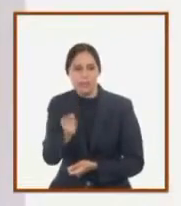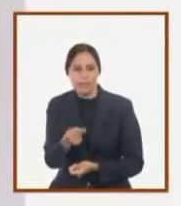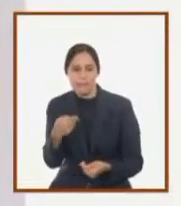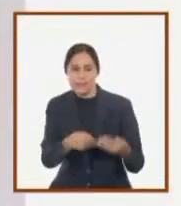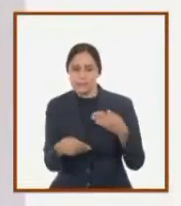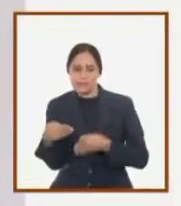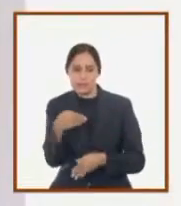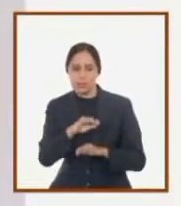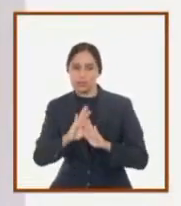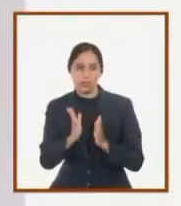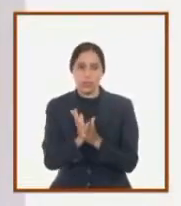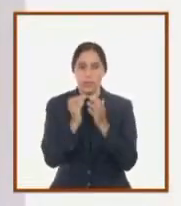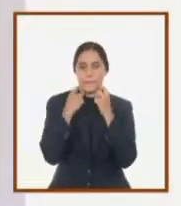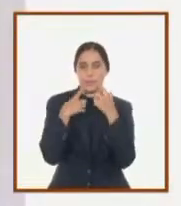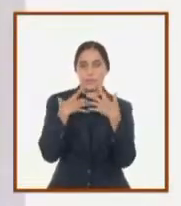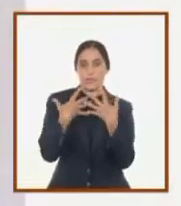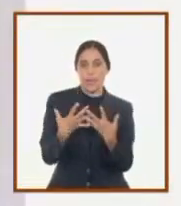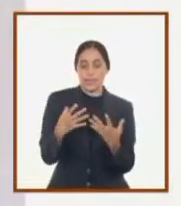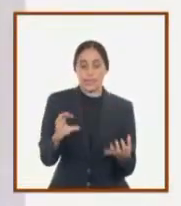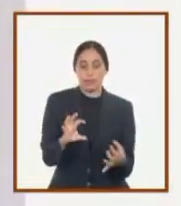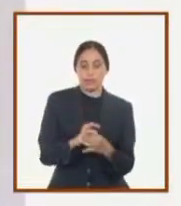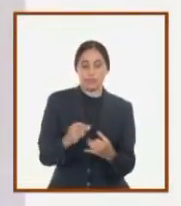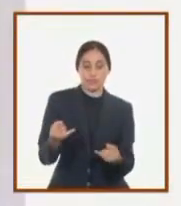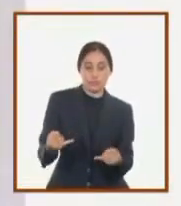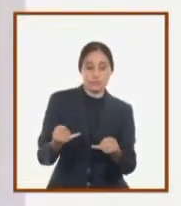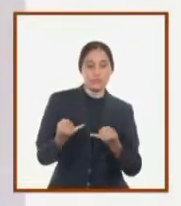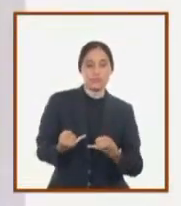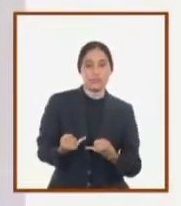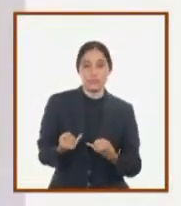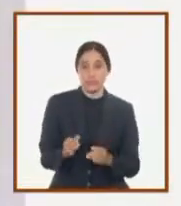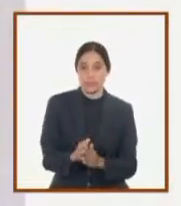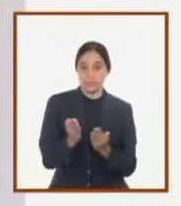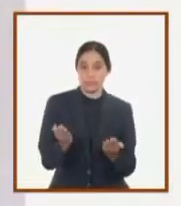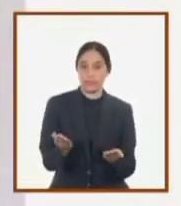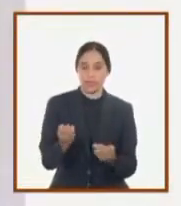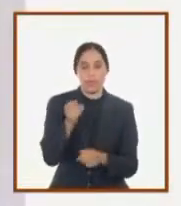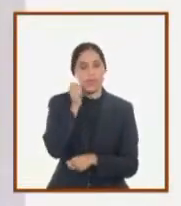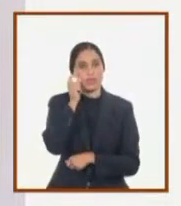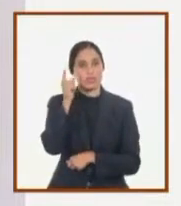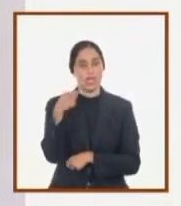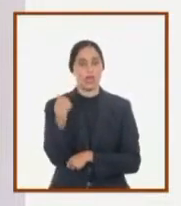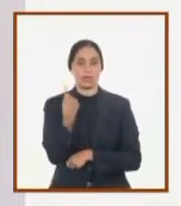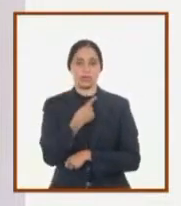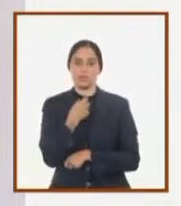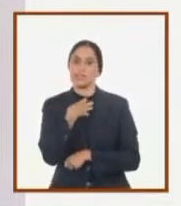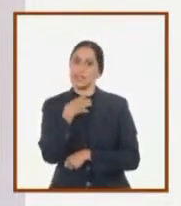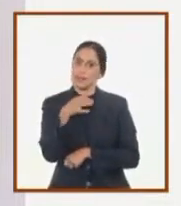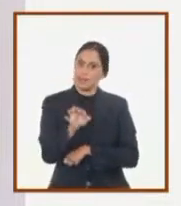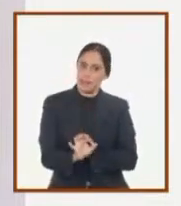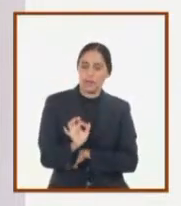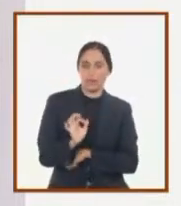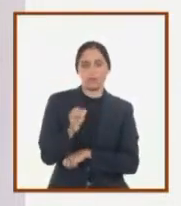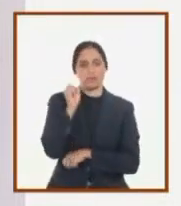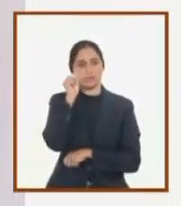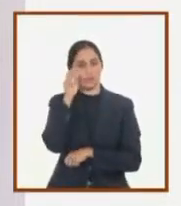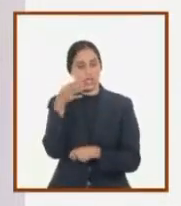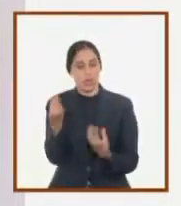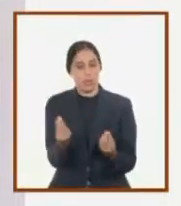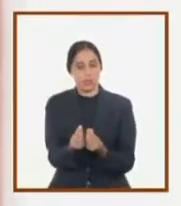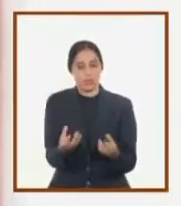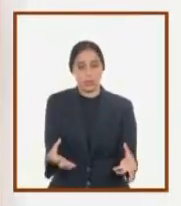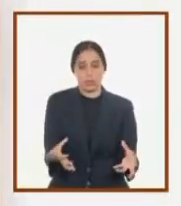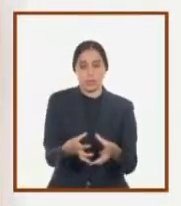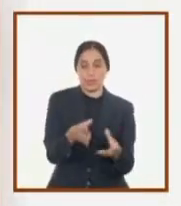éxito se compiló ahí toda la información y cubrió la expectativa que tenía Celia entonces y todo el equipo el